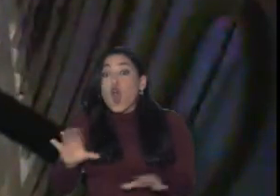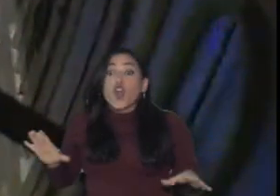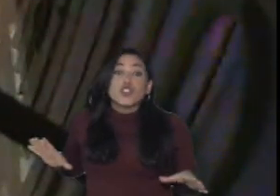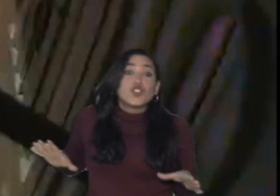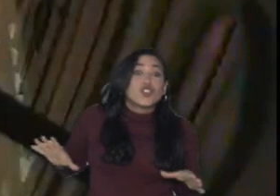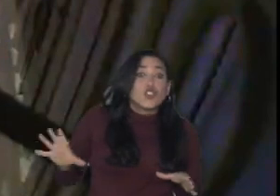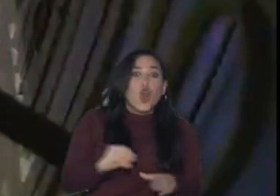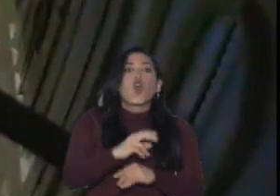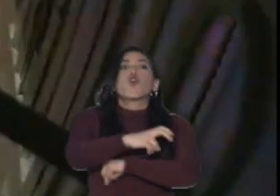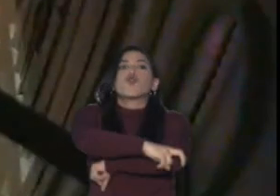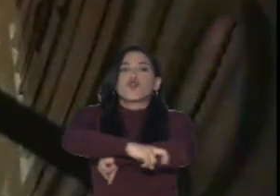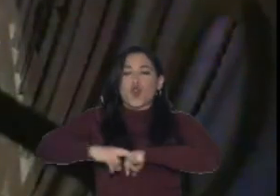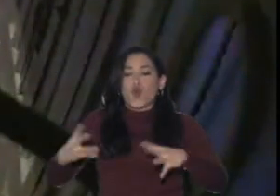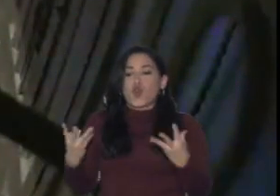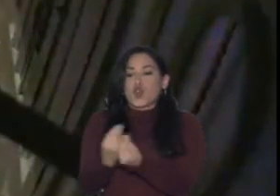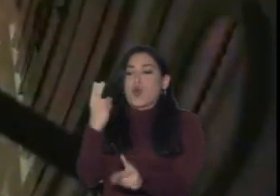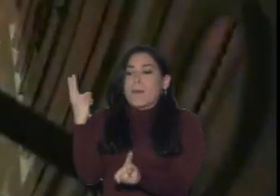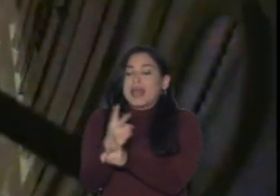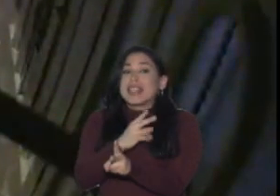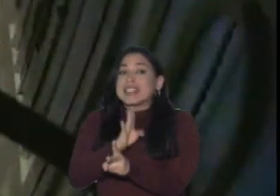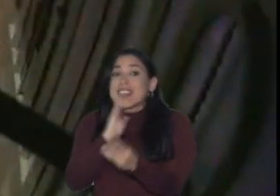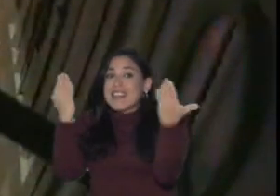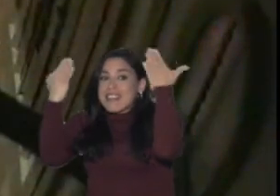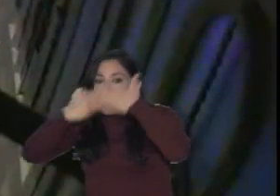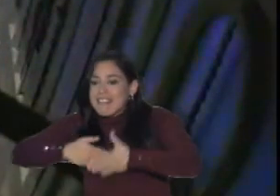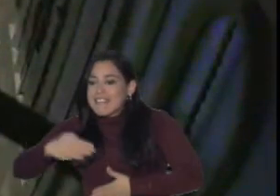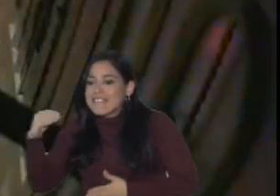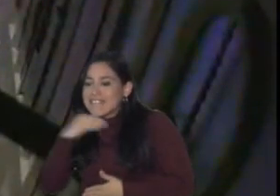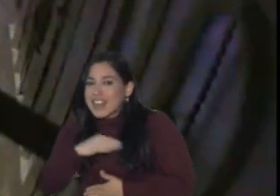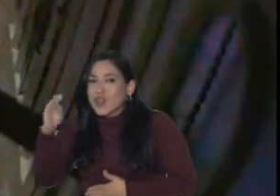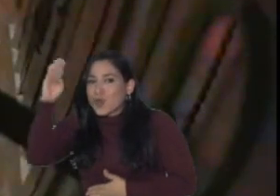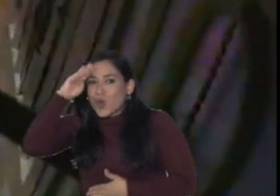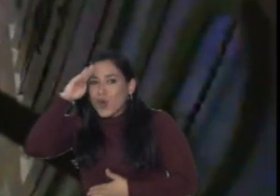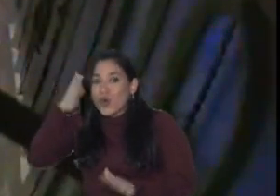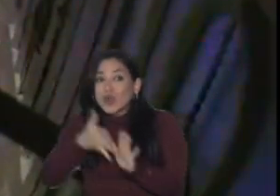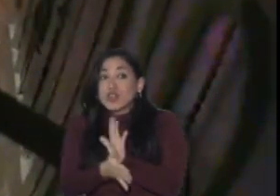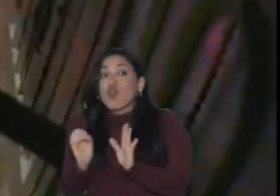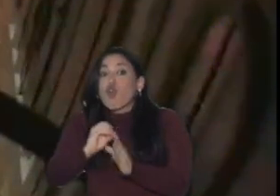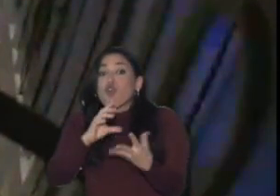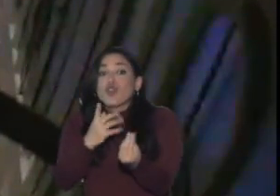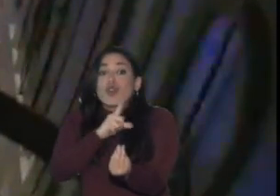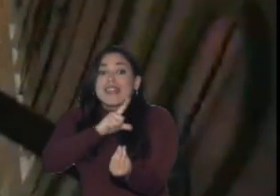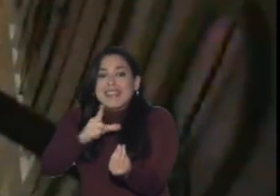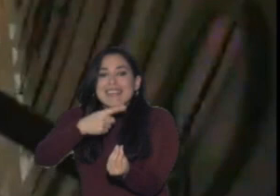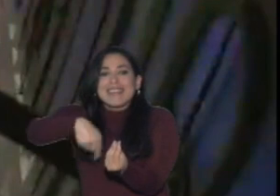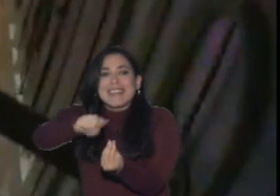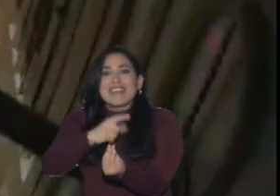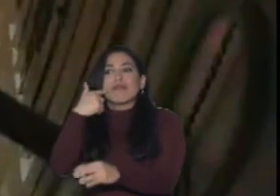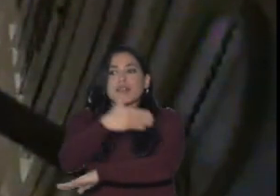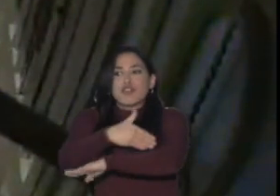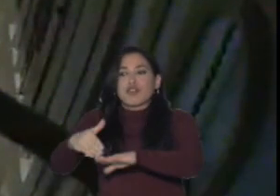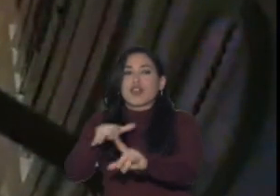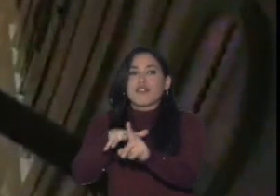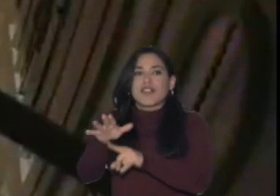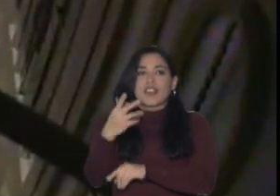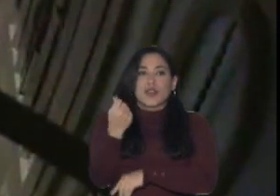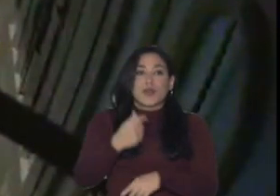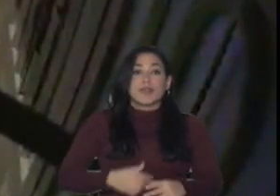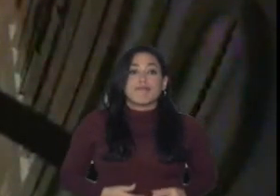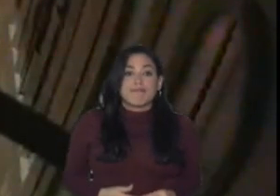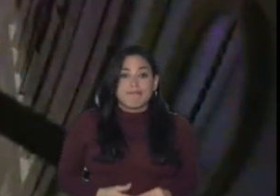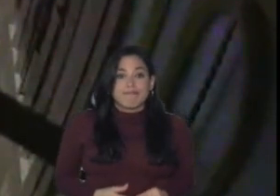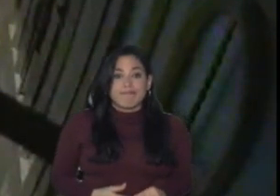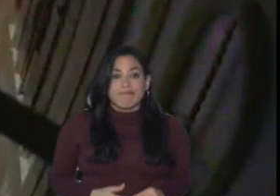todos estos son ladrones de una banda delincuencial y en este momento pues pertenecen y serían líderes de este millonario robo.